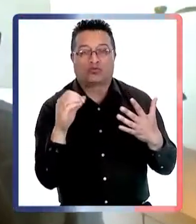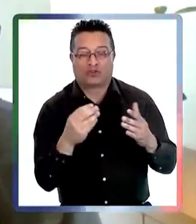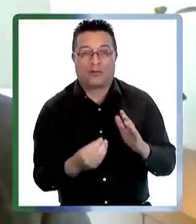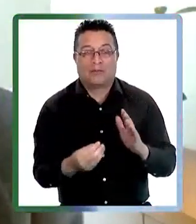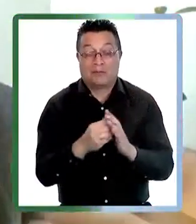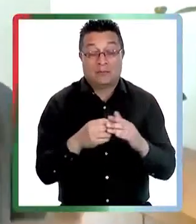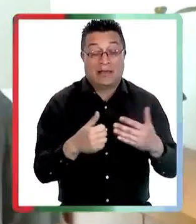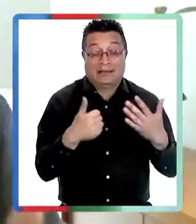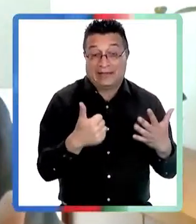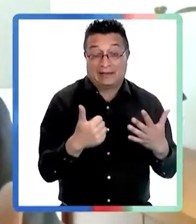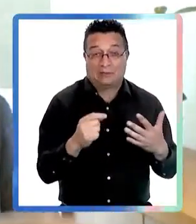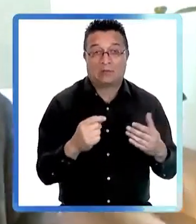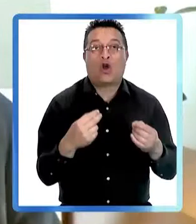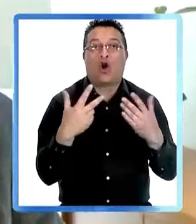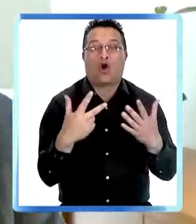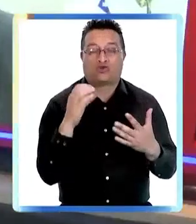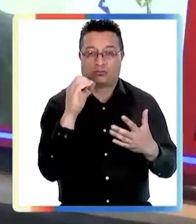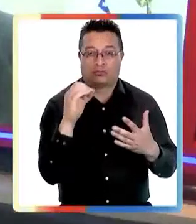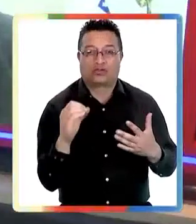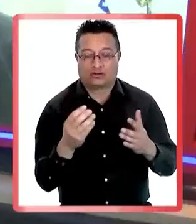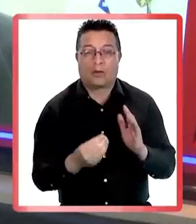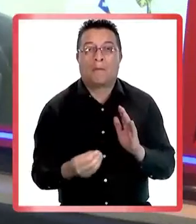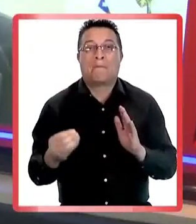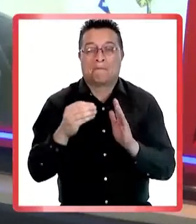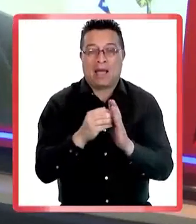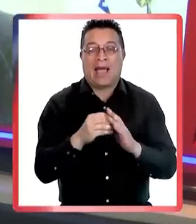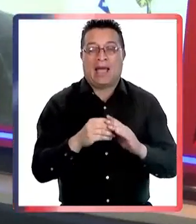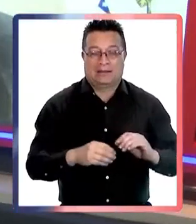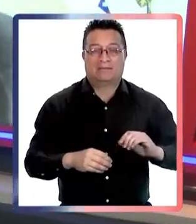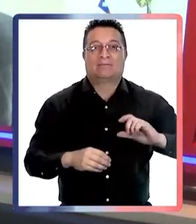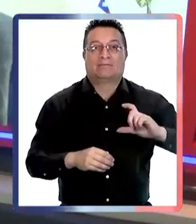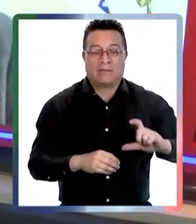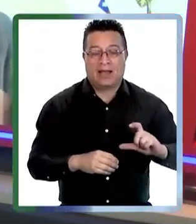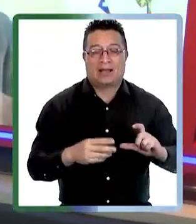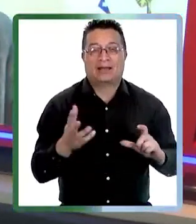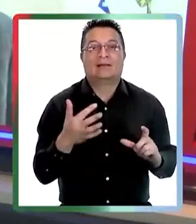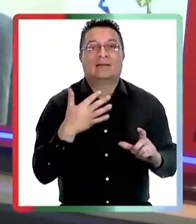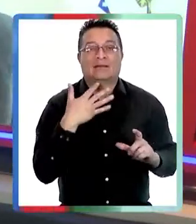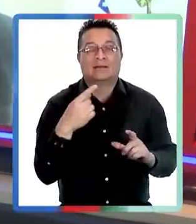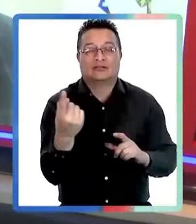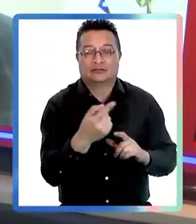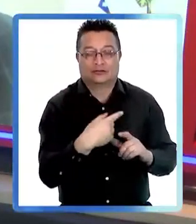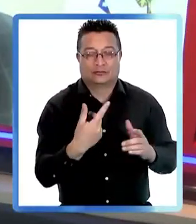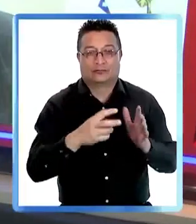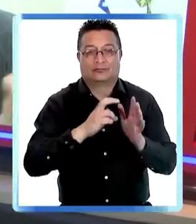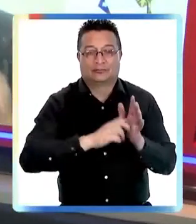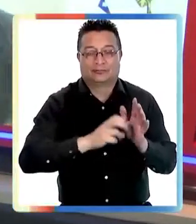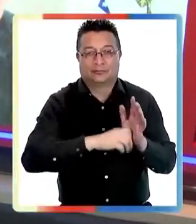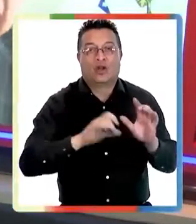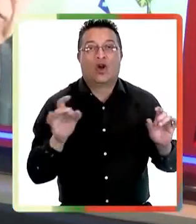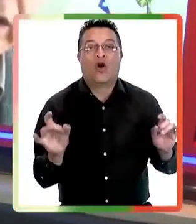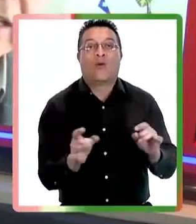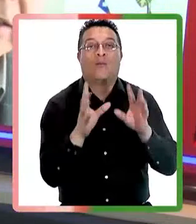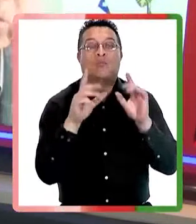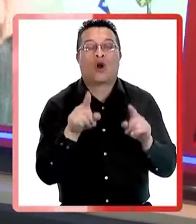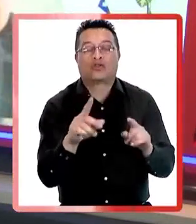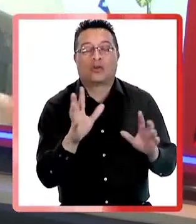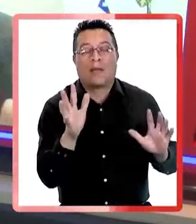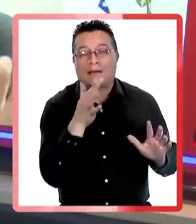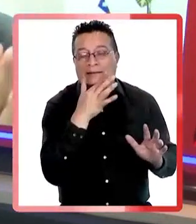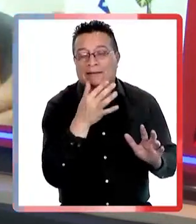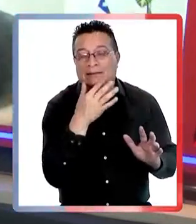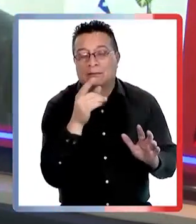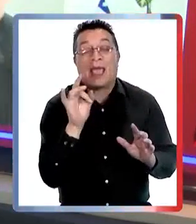8%. En vez del 6, un 8, o sea, una cifra bastante más alta de la que se le registraría si la plata fuera